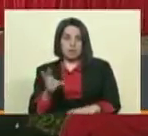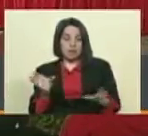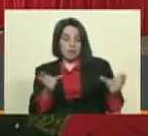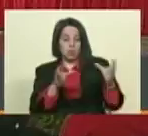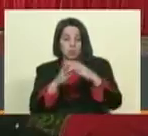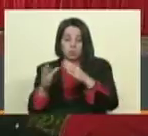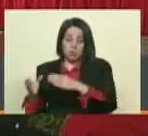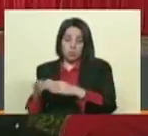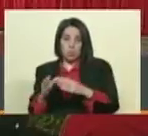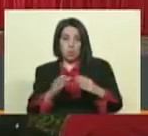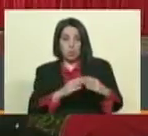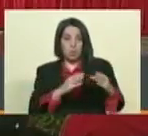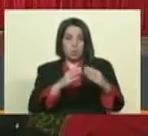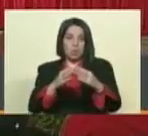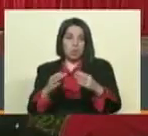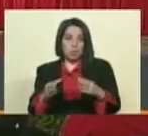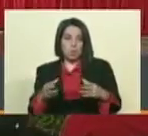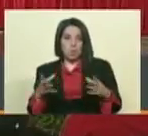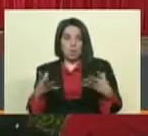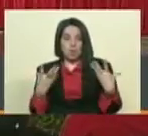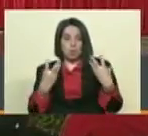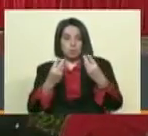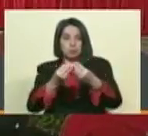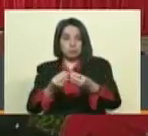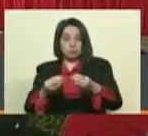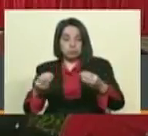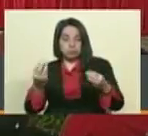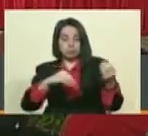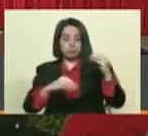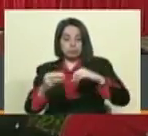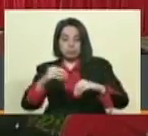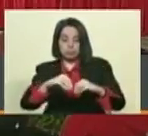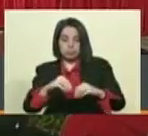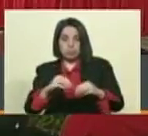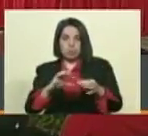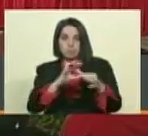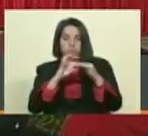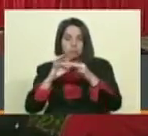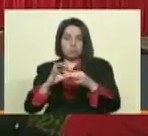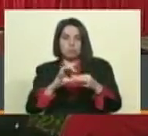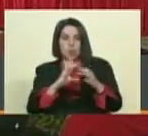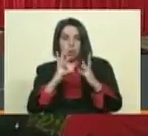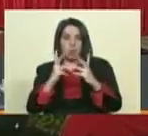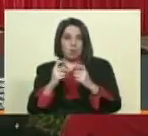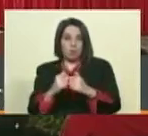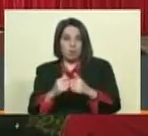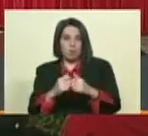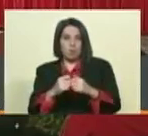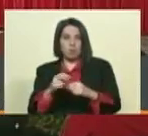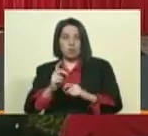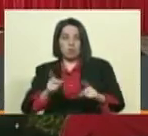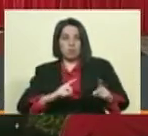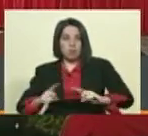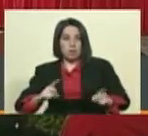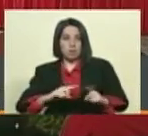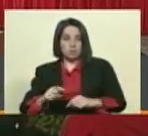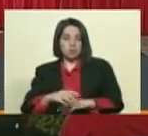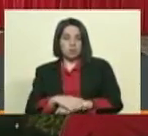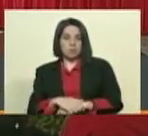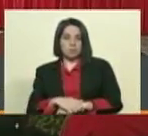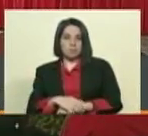a todas las policías en una sola coordinación, en un solo mando. Cuarto punto, el sistema de